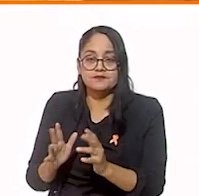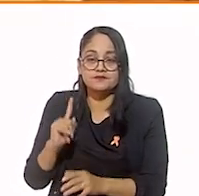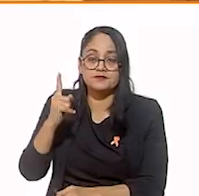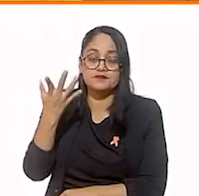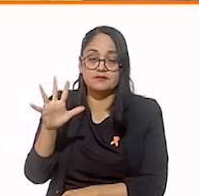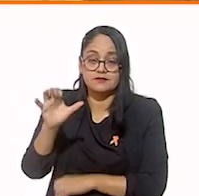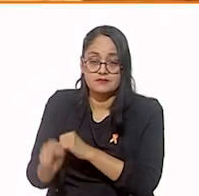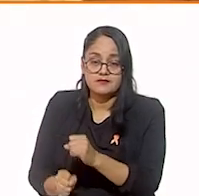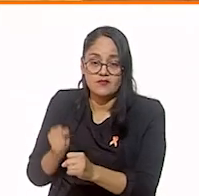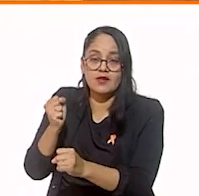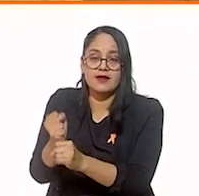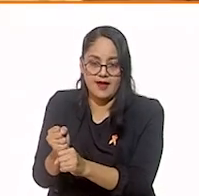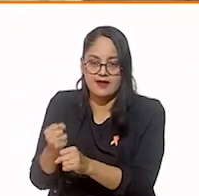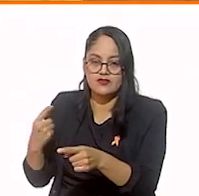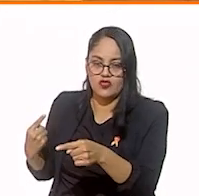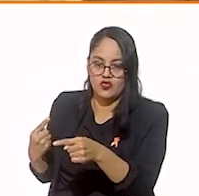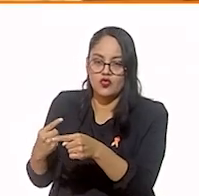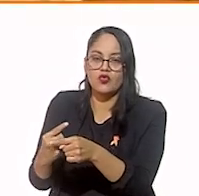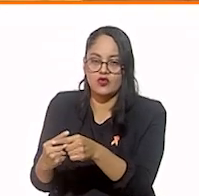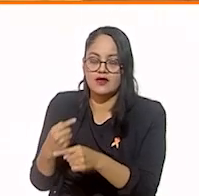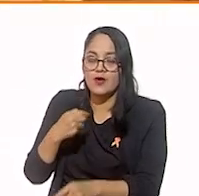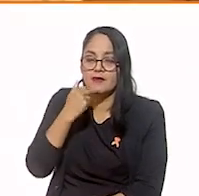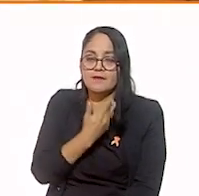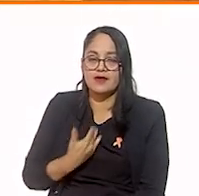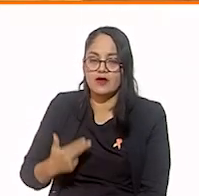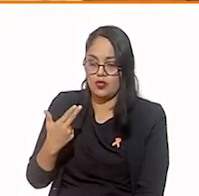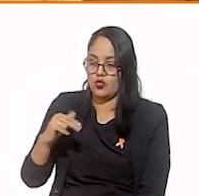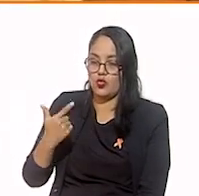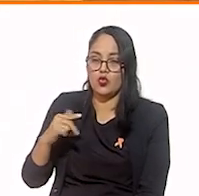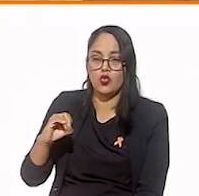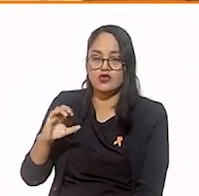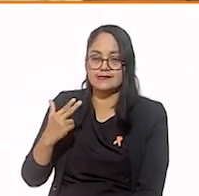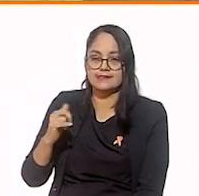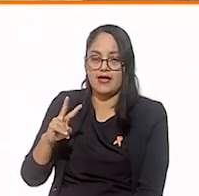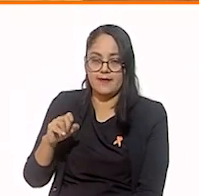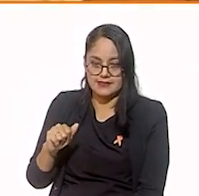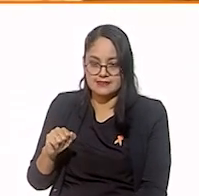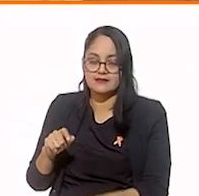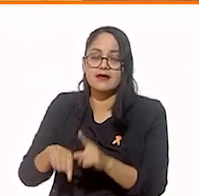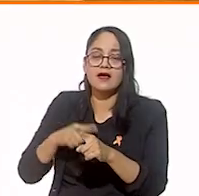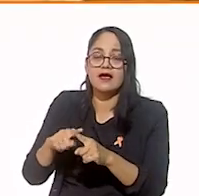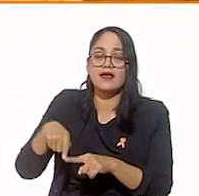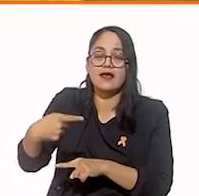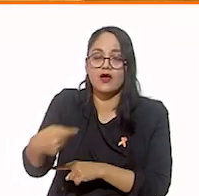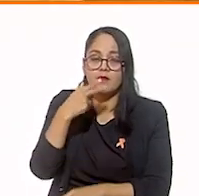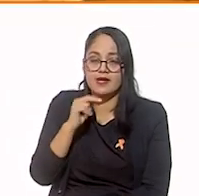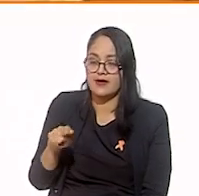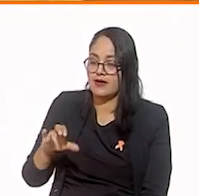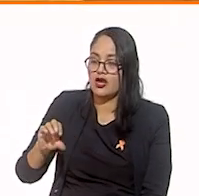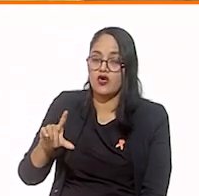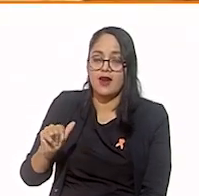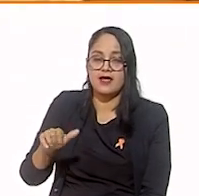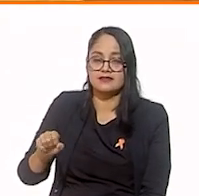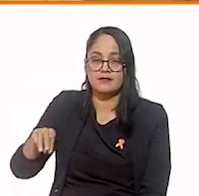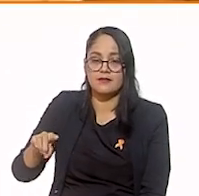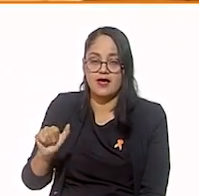década, si además tomamos también el periodo de Hugo Chávez, pero sobre todo más enfáticamente en el periodo del presidente Nicolás Maduro, en que hemos sido